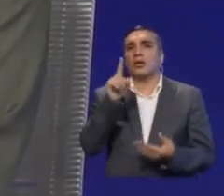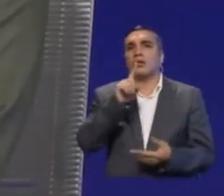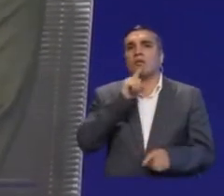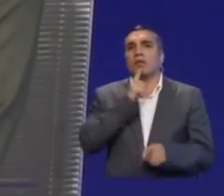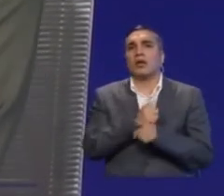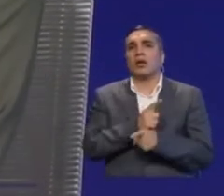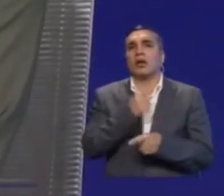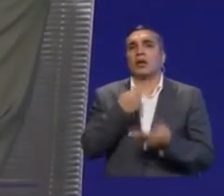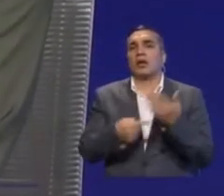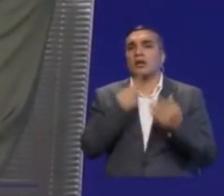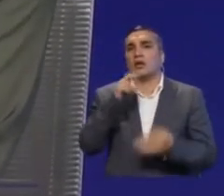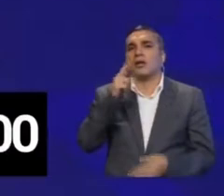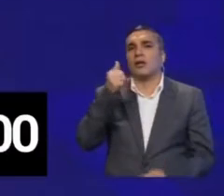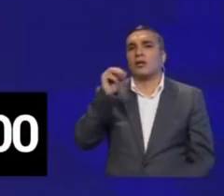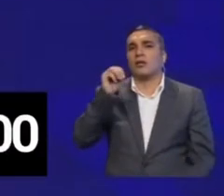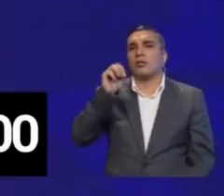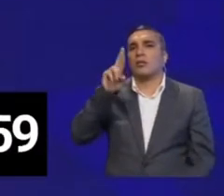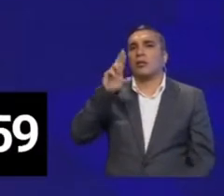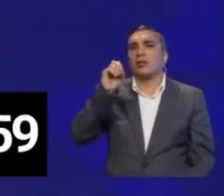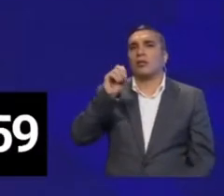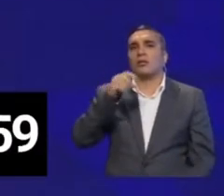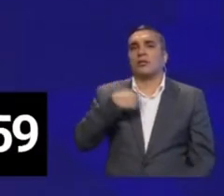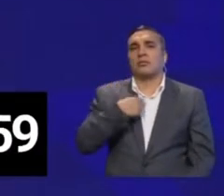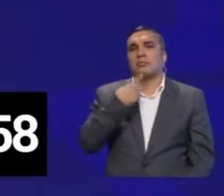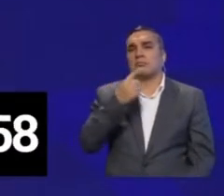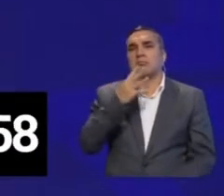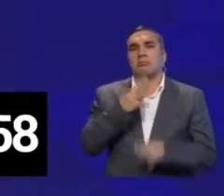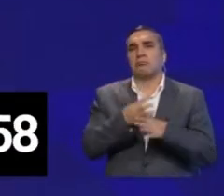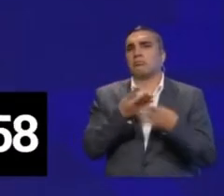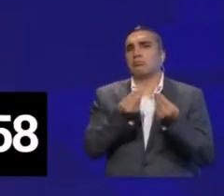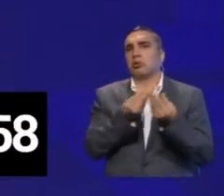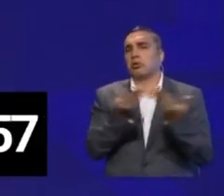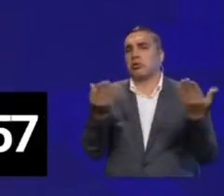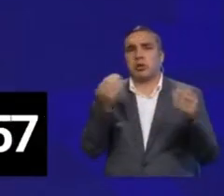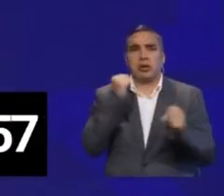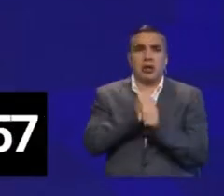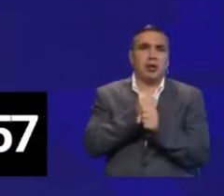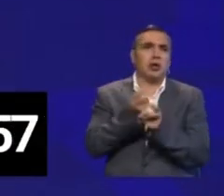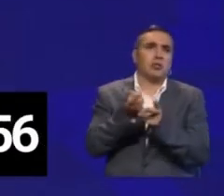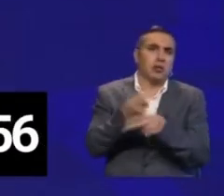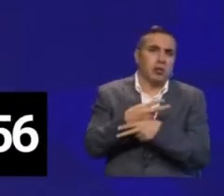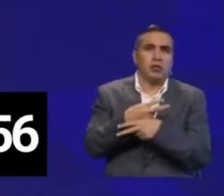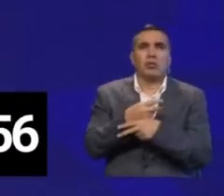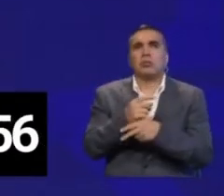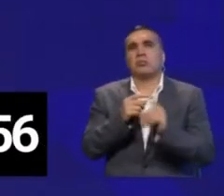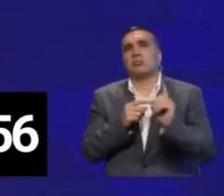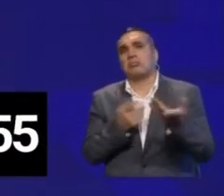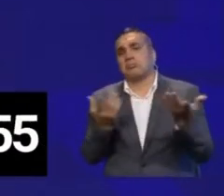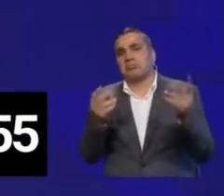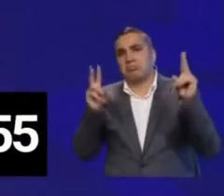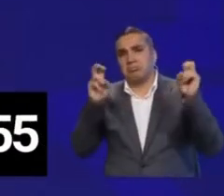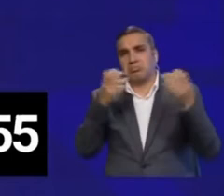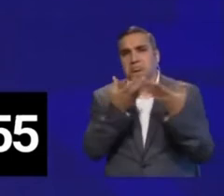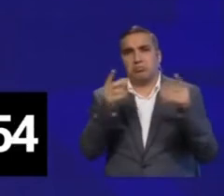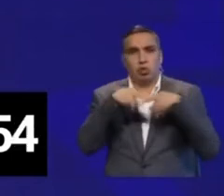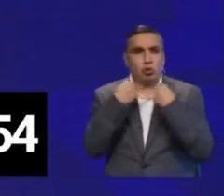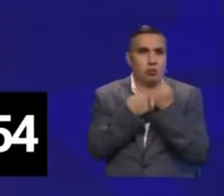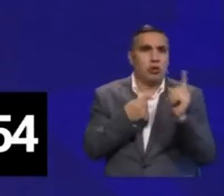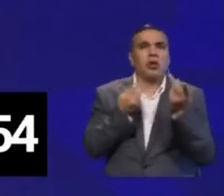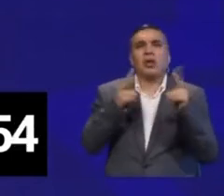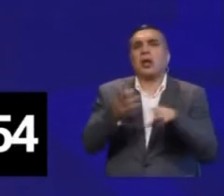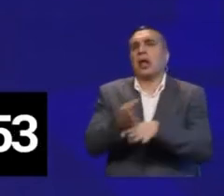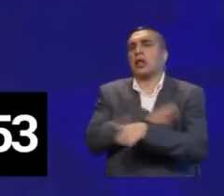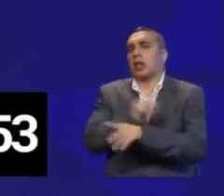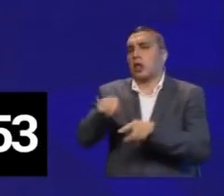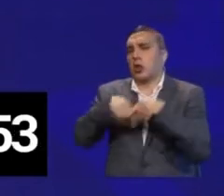de lo que ha dicho el señor Romero? No, yo creo que se ha hablado mucho de empleo y producción, no solamente en este grupo, sino en el